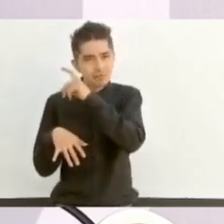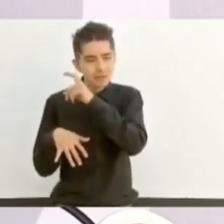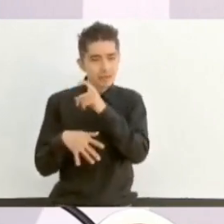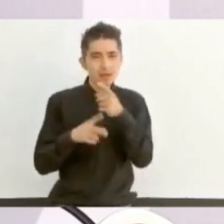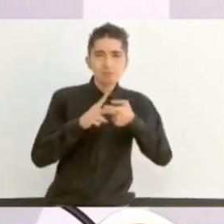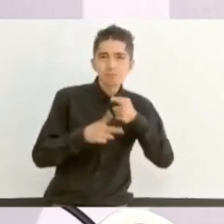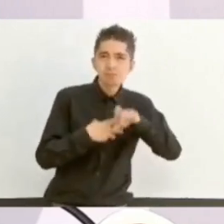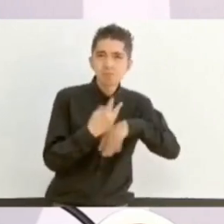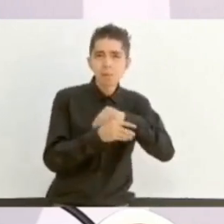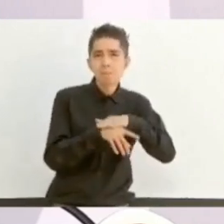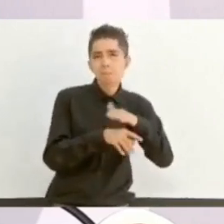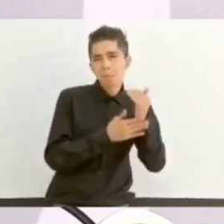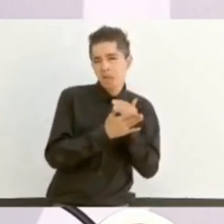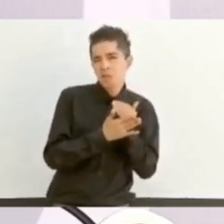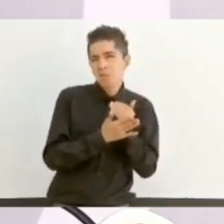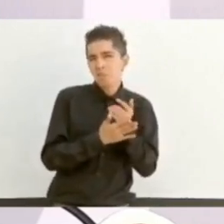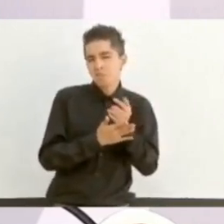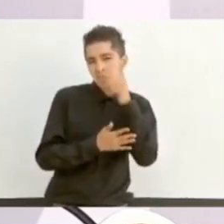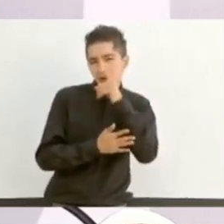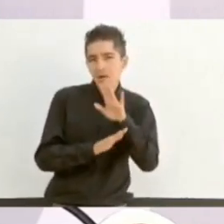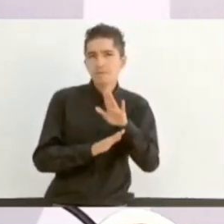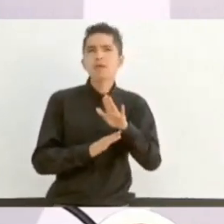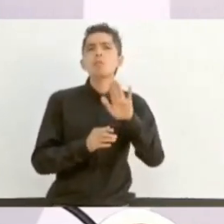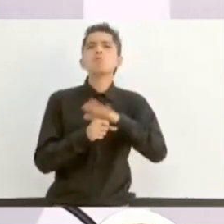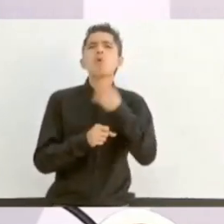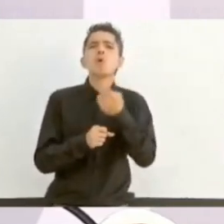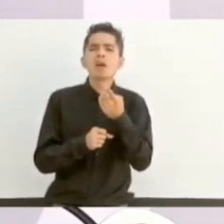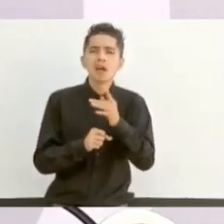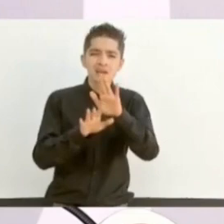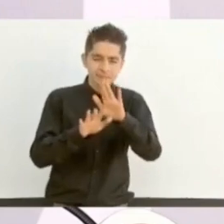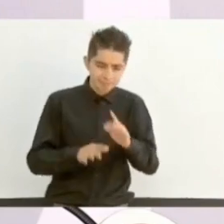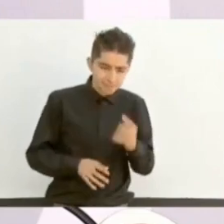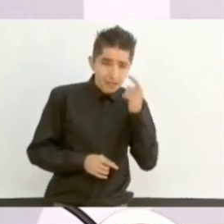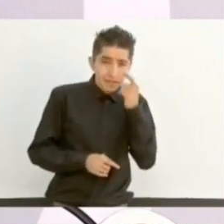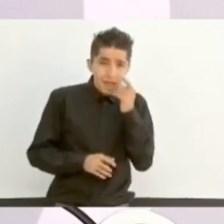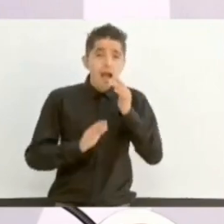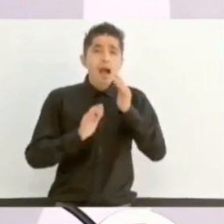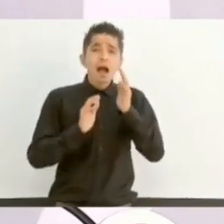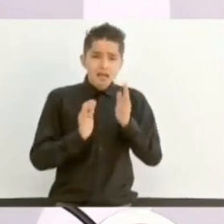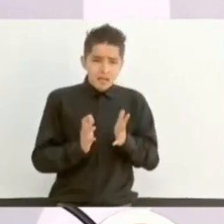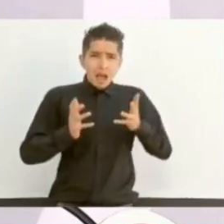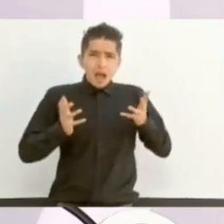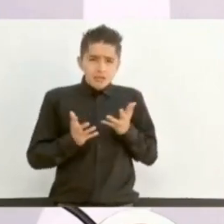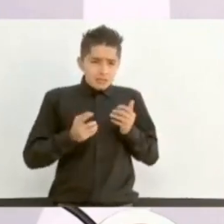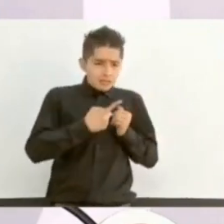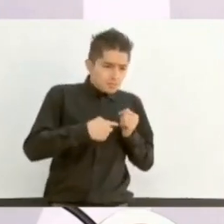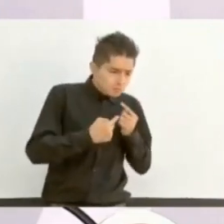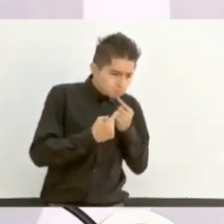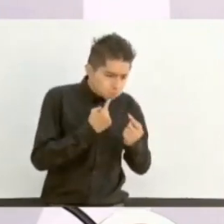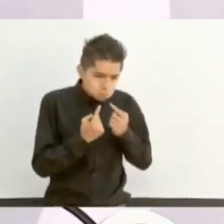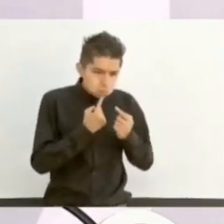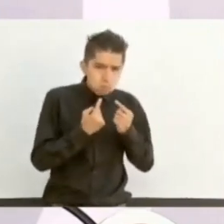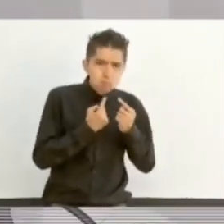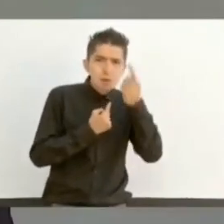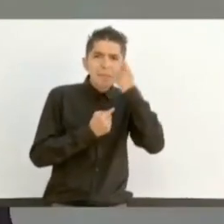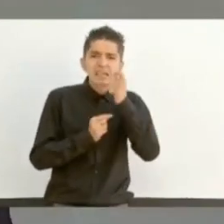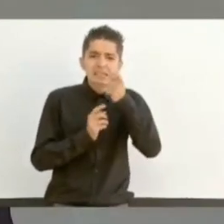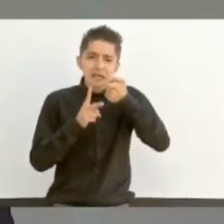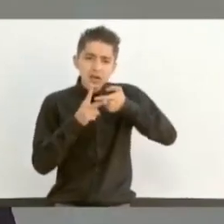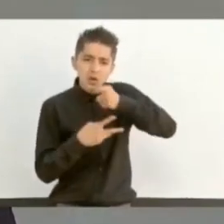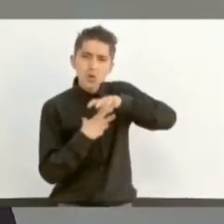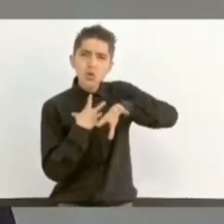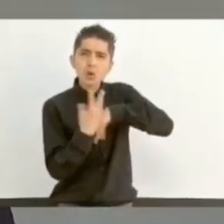porque se está llevando a cabo una estrategia de fortalecer la